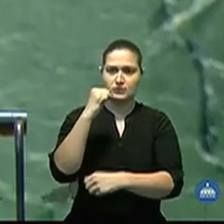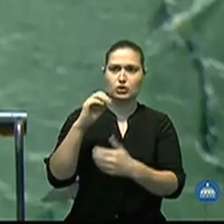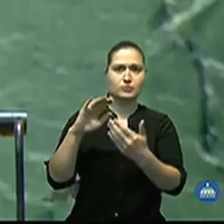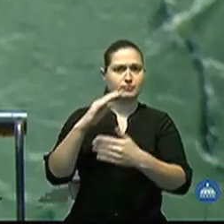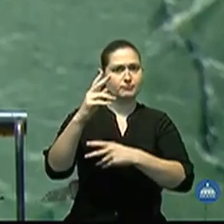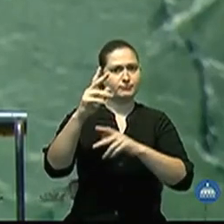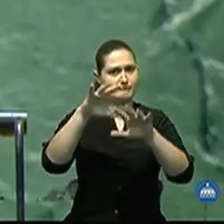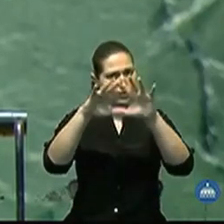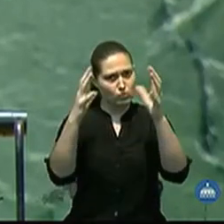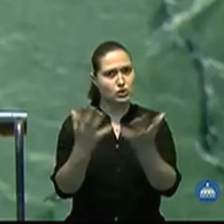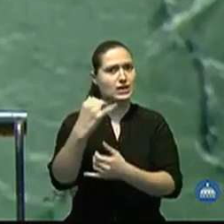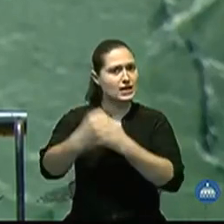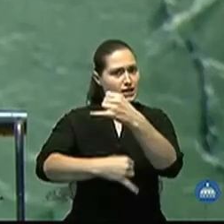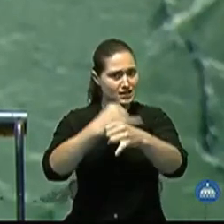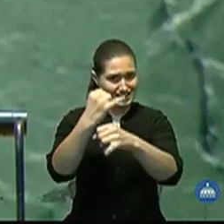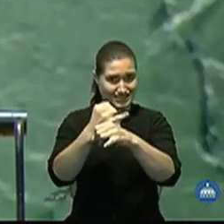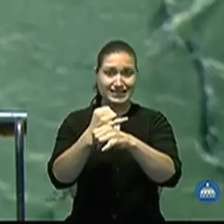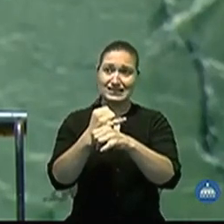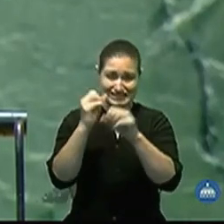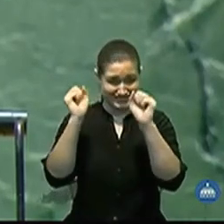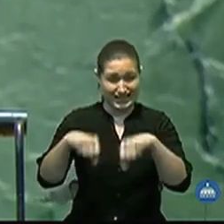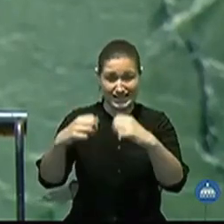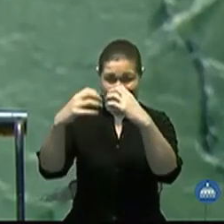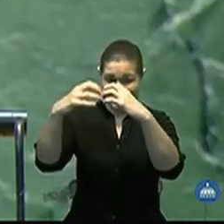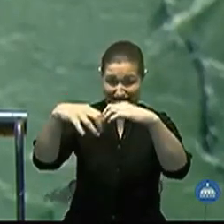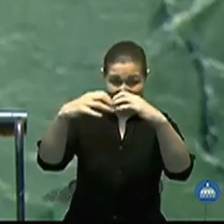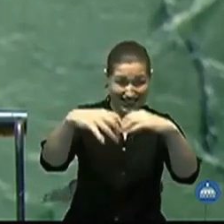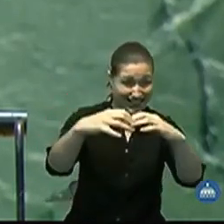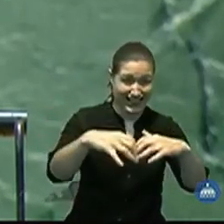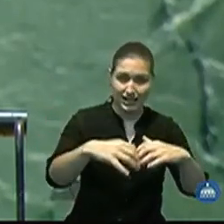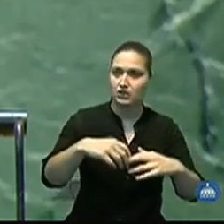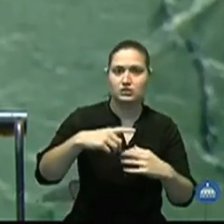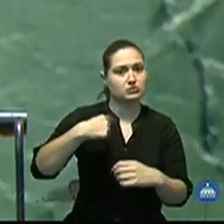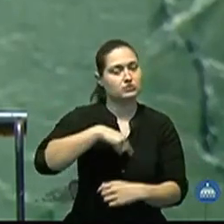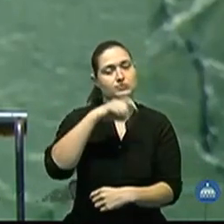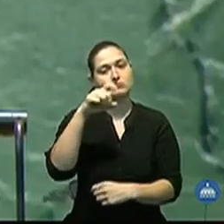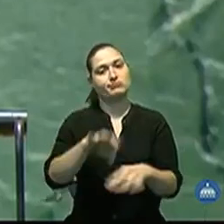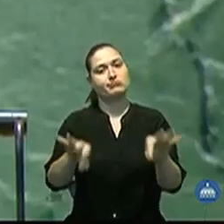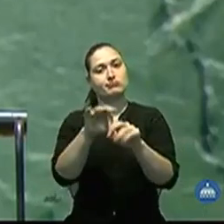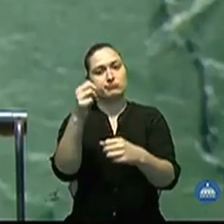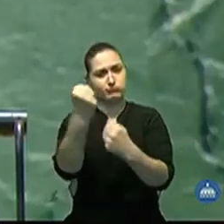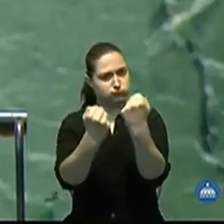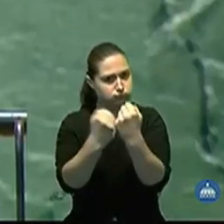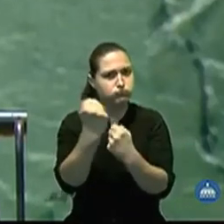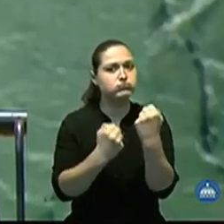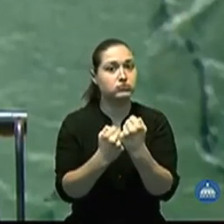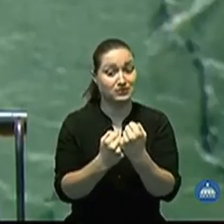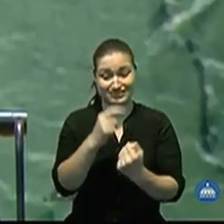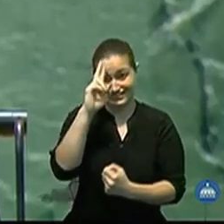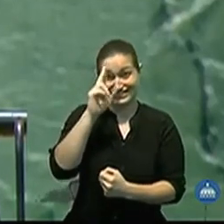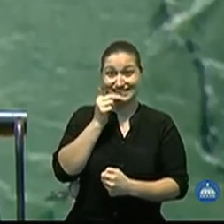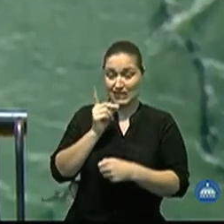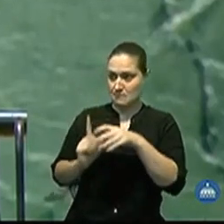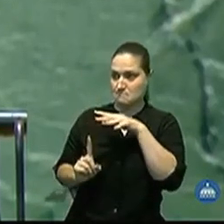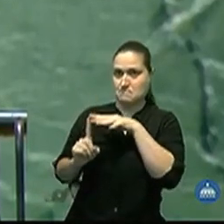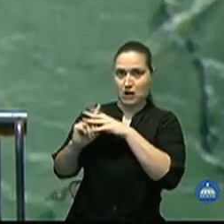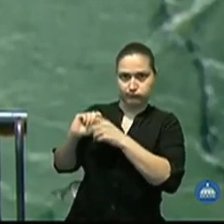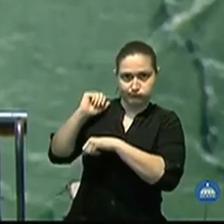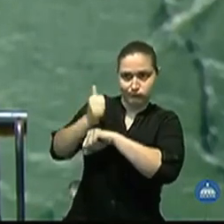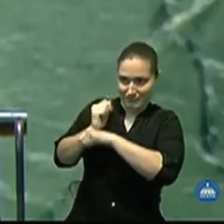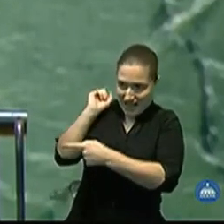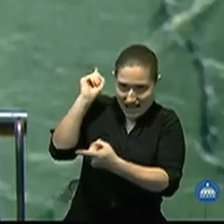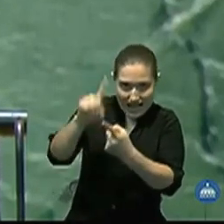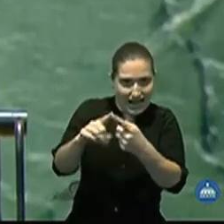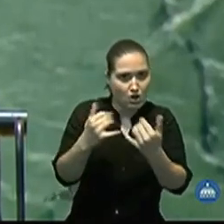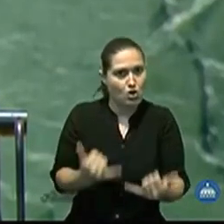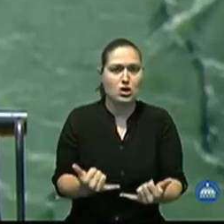se seguirán debilitando. Desde su formación, República Dominicana ha sido un pueblo abanderado de la paz,